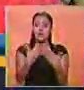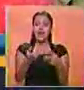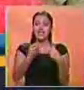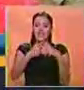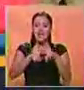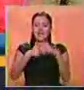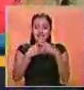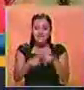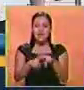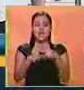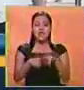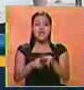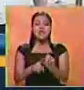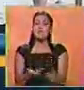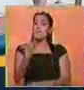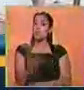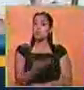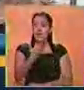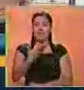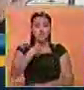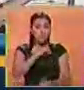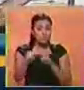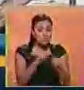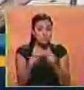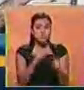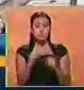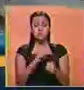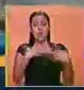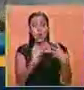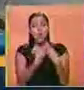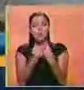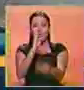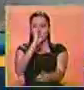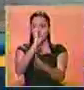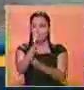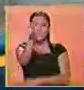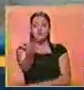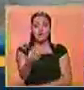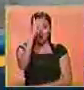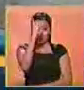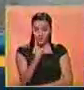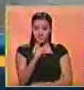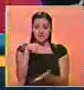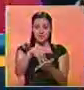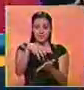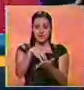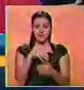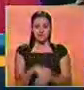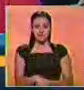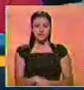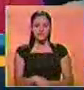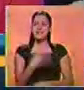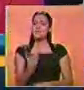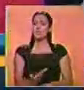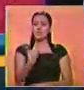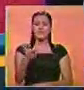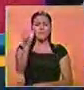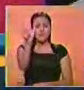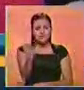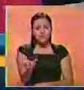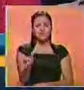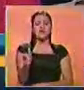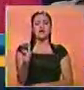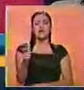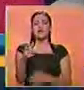talleres han sido una prioridad en su gestión, llevando una relación directa con los discapacitados mirandinos. Es necesario atender a los sectores